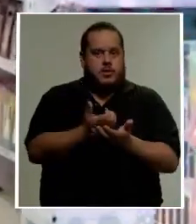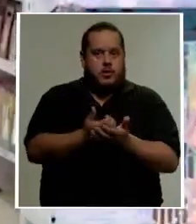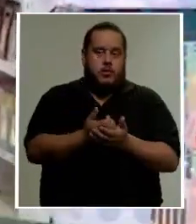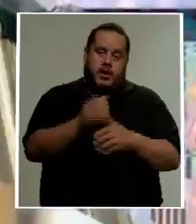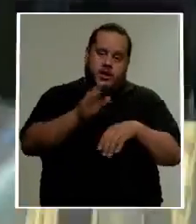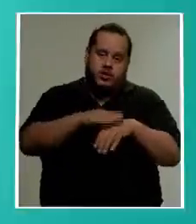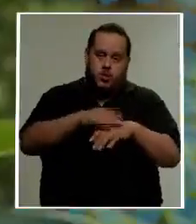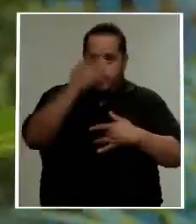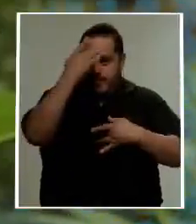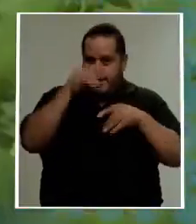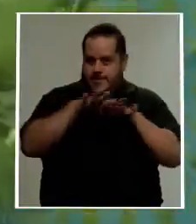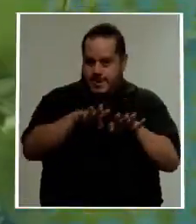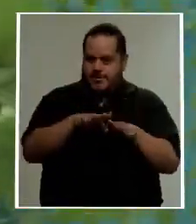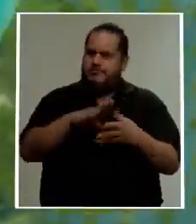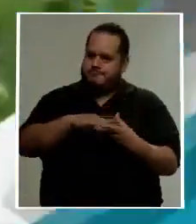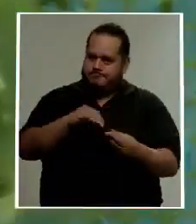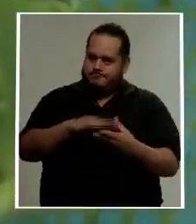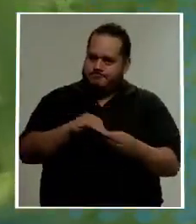contamos.